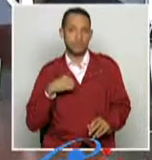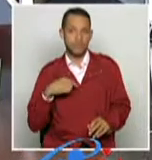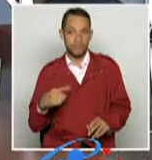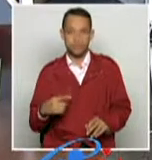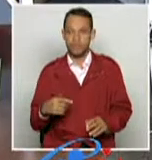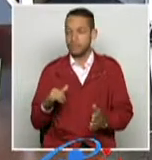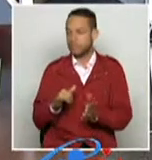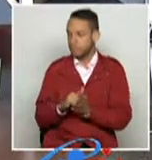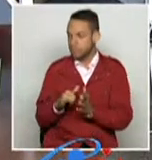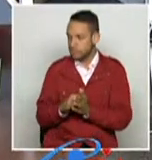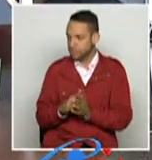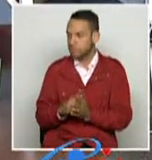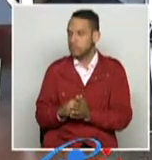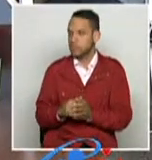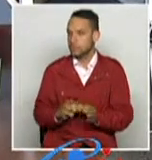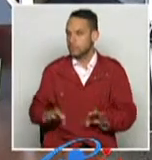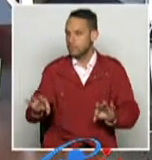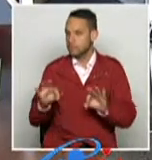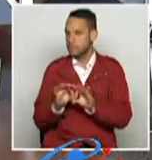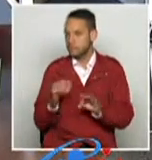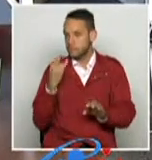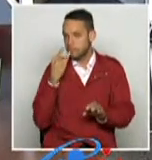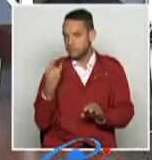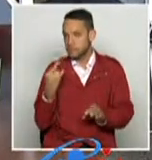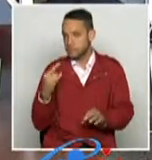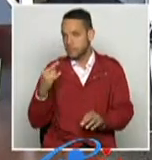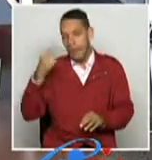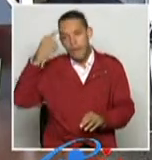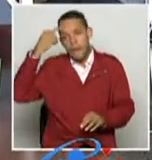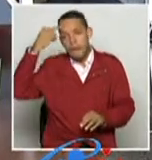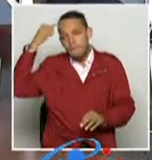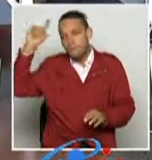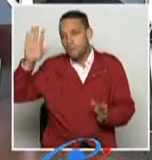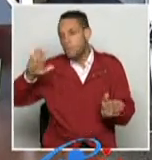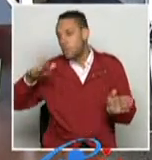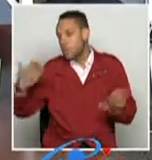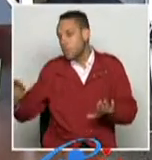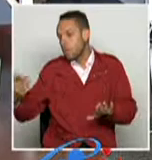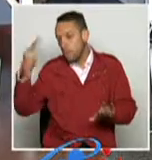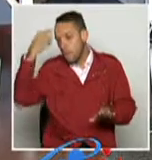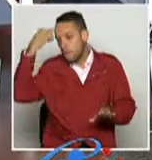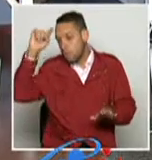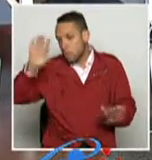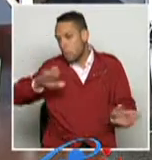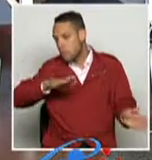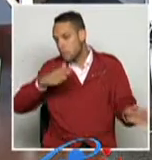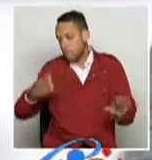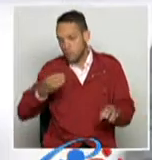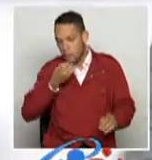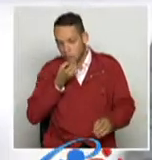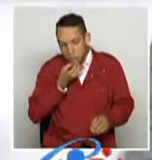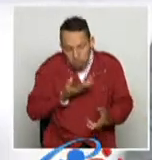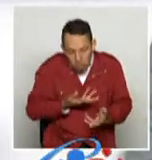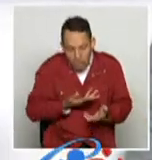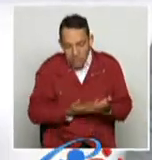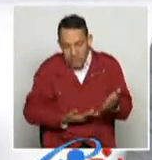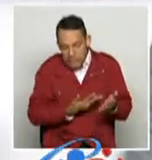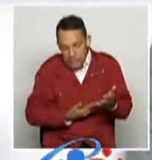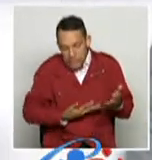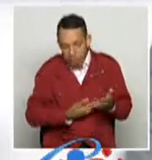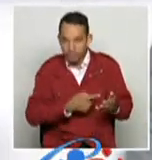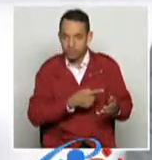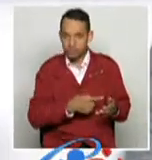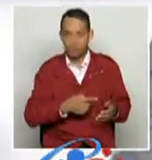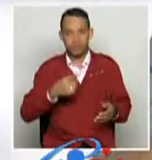Me parece curioso cuando dicen se murió de repente de un infarto, de repente vomité sangre. El organismo